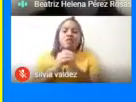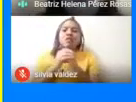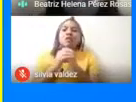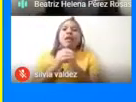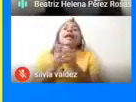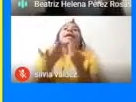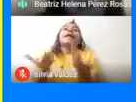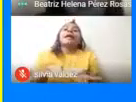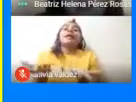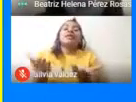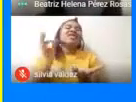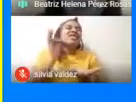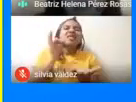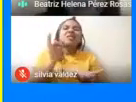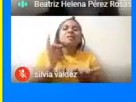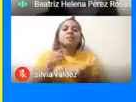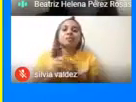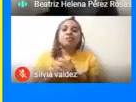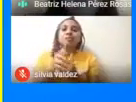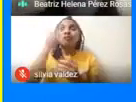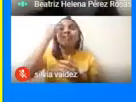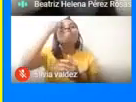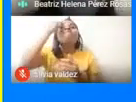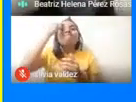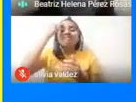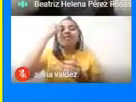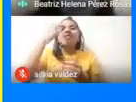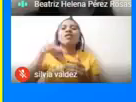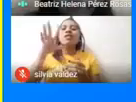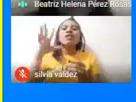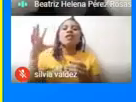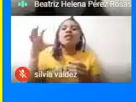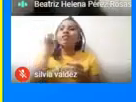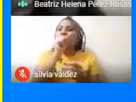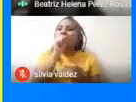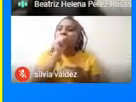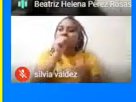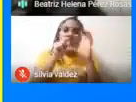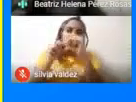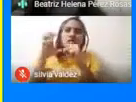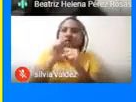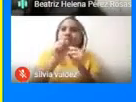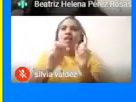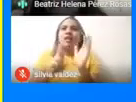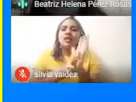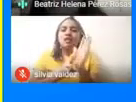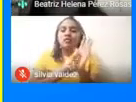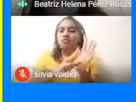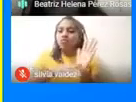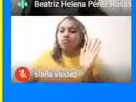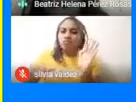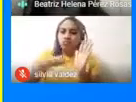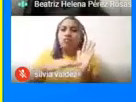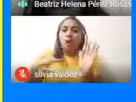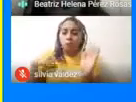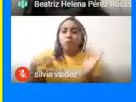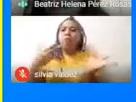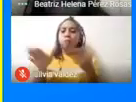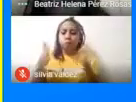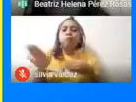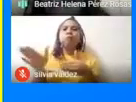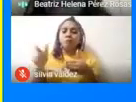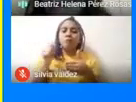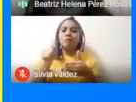Y siempre pensándose también en una identificación de resolución y de cuestiones inmediatas. También hay unas planificaciones que son